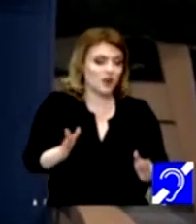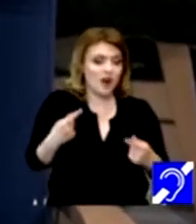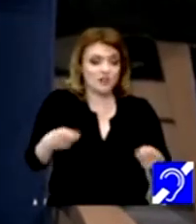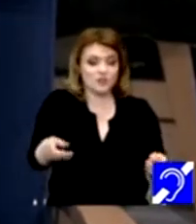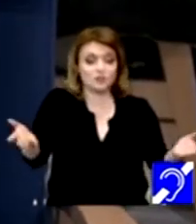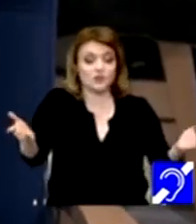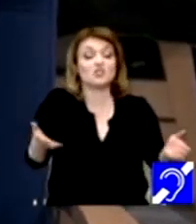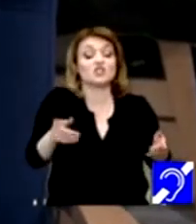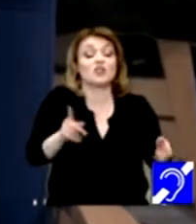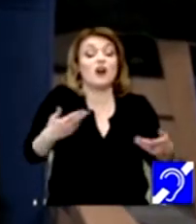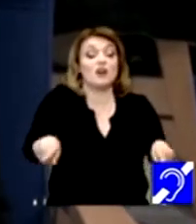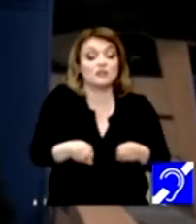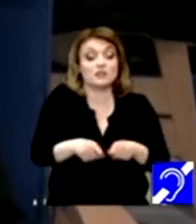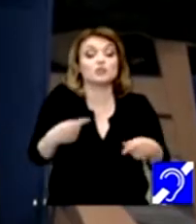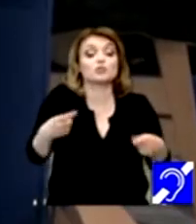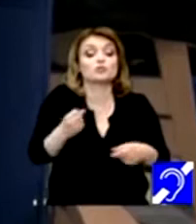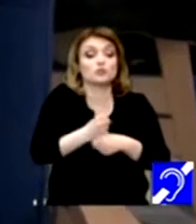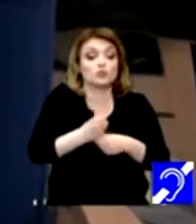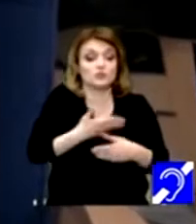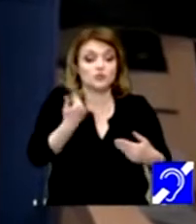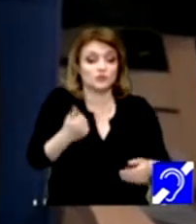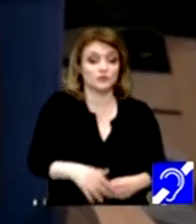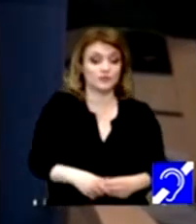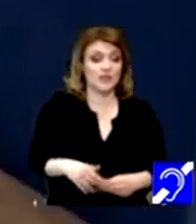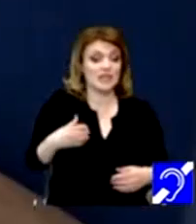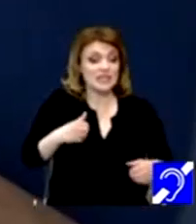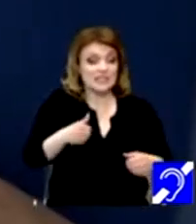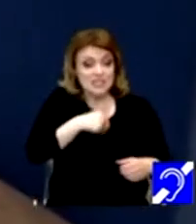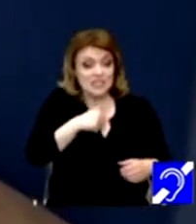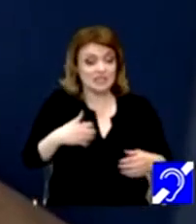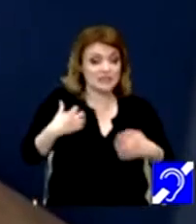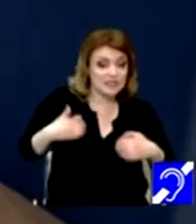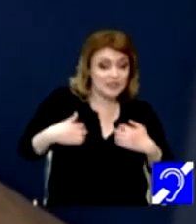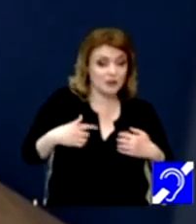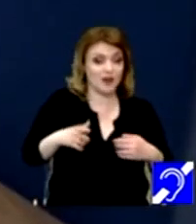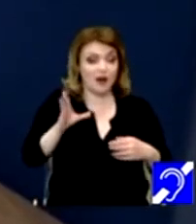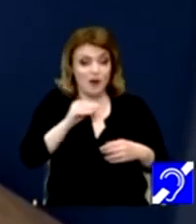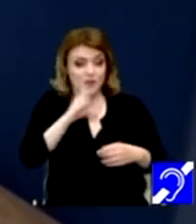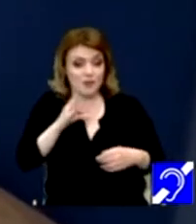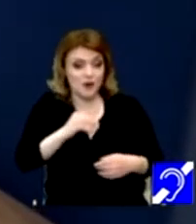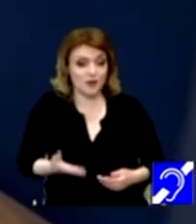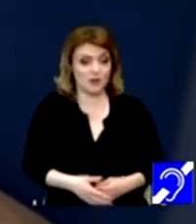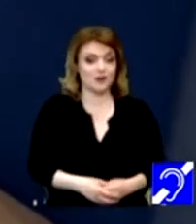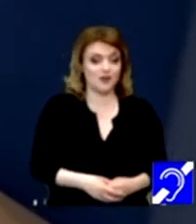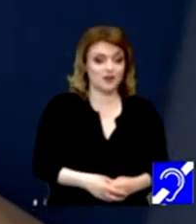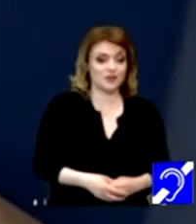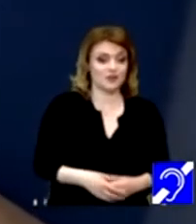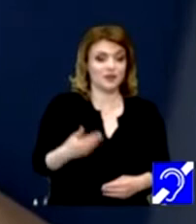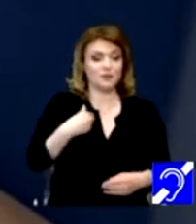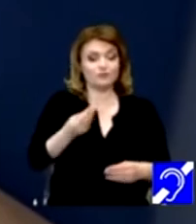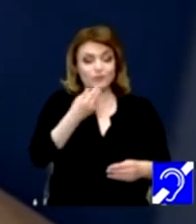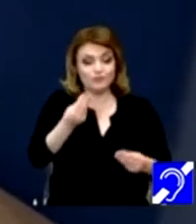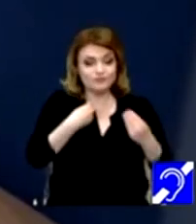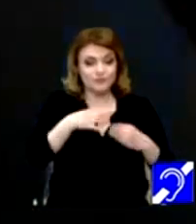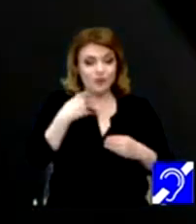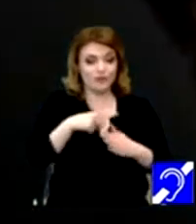mucho más porque somos las que somos y demás y vamos lo más rápido que podemos, pero claro, las preguntas que tenemos que